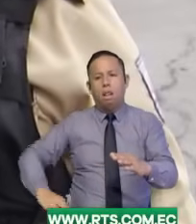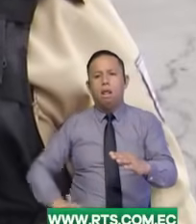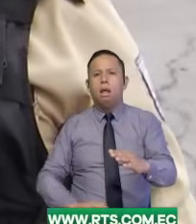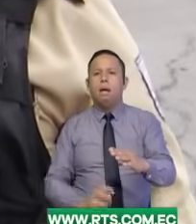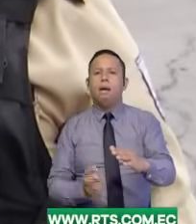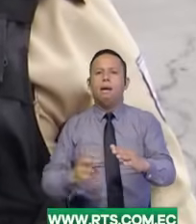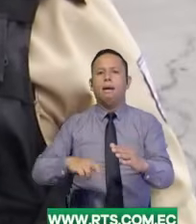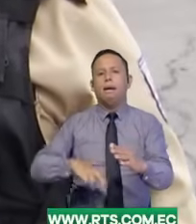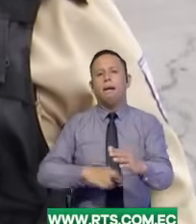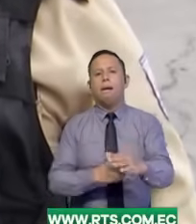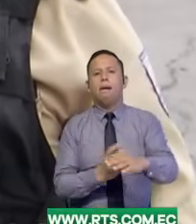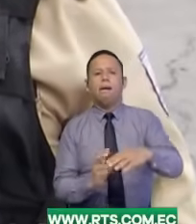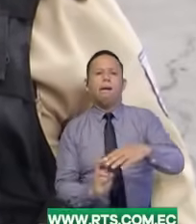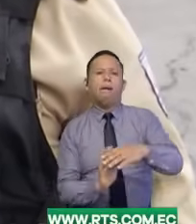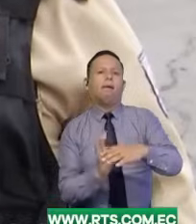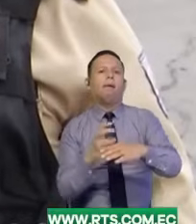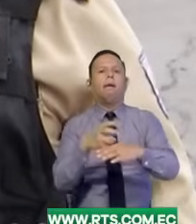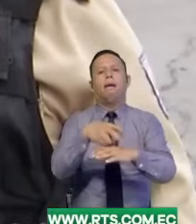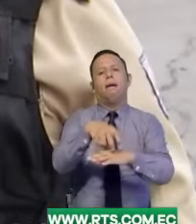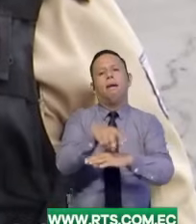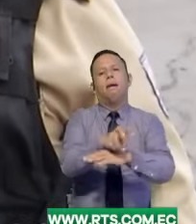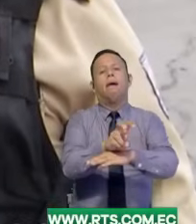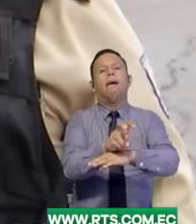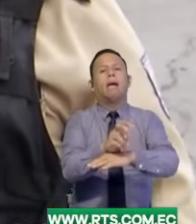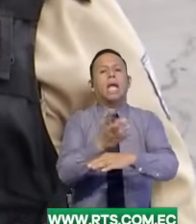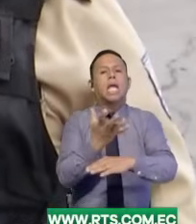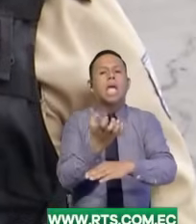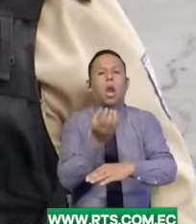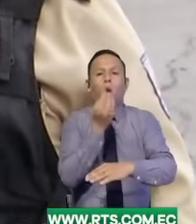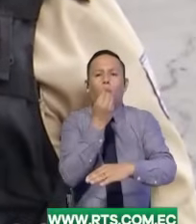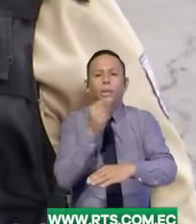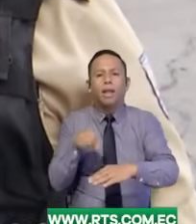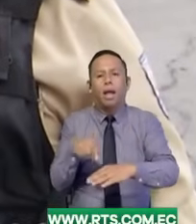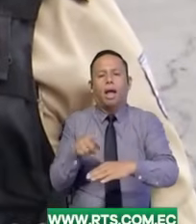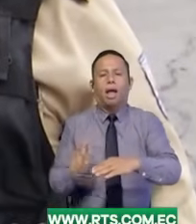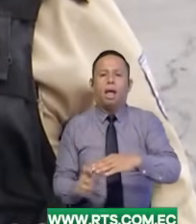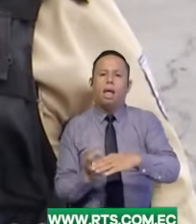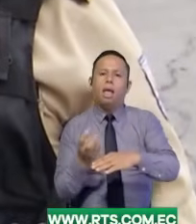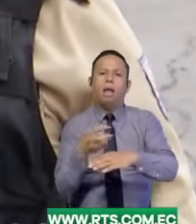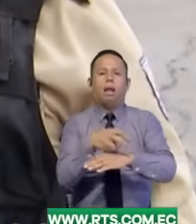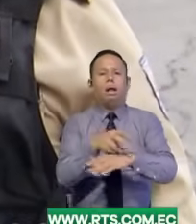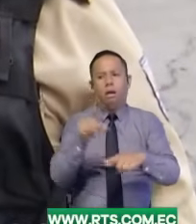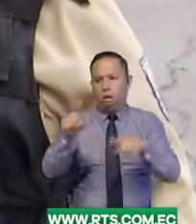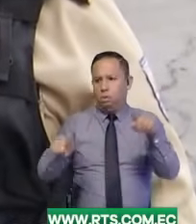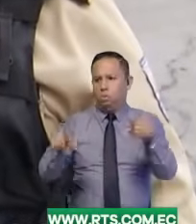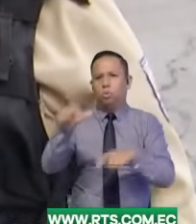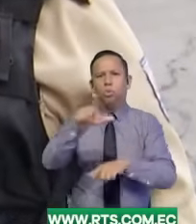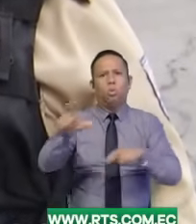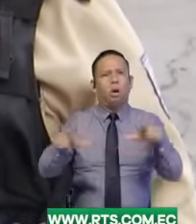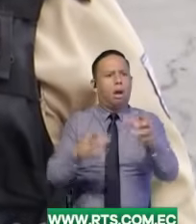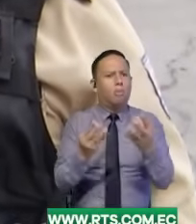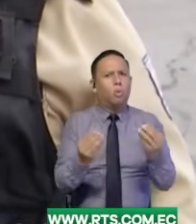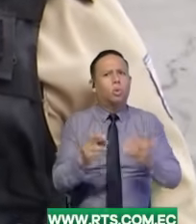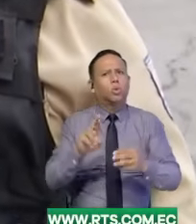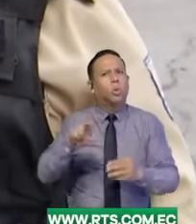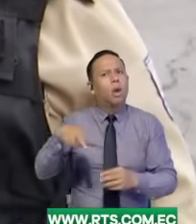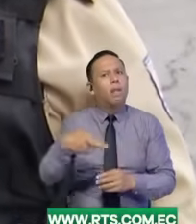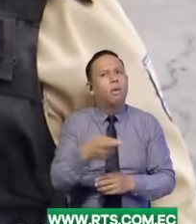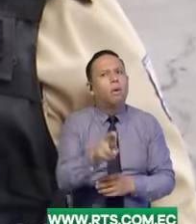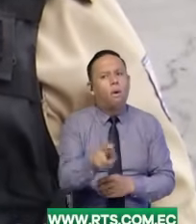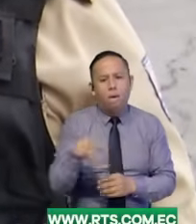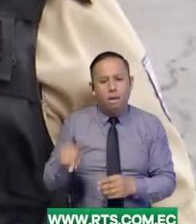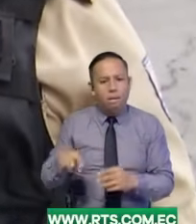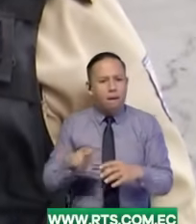busca de alimentos, ya que también debemos tomar en cuenta que en algunos sectores hay bastantes roedores. Y estas especies se